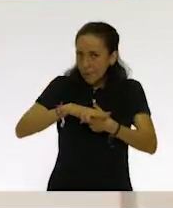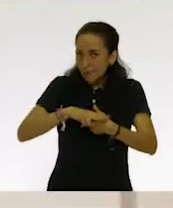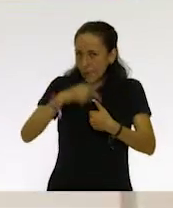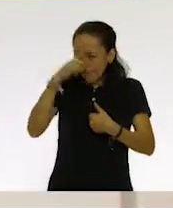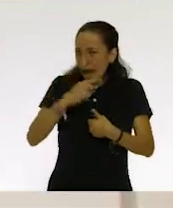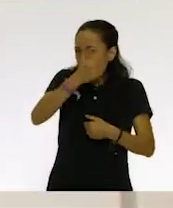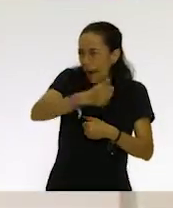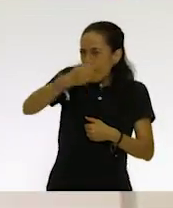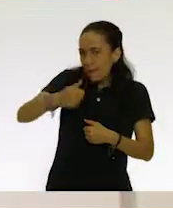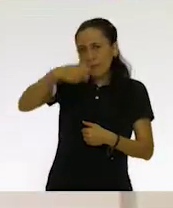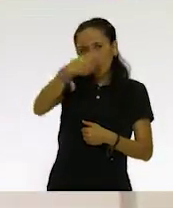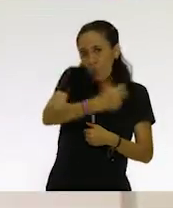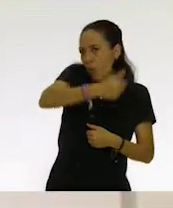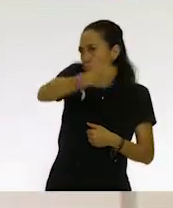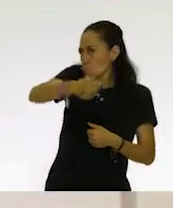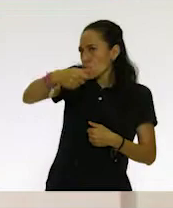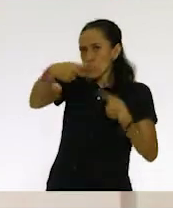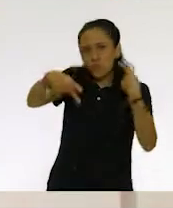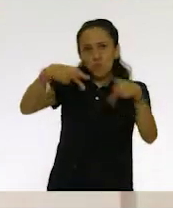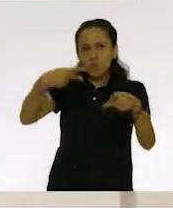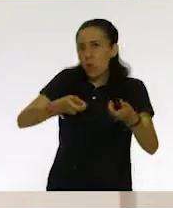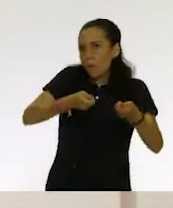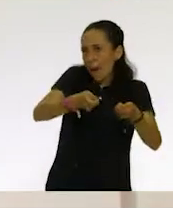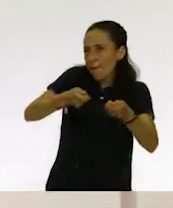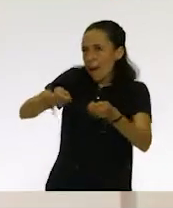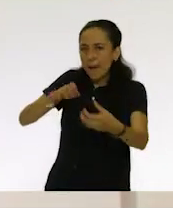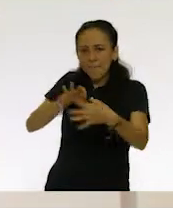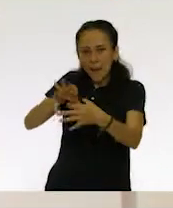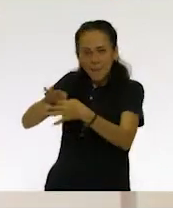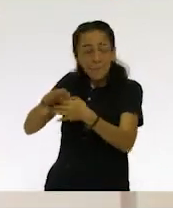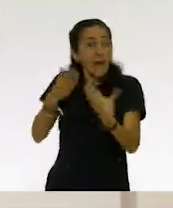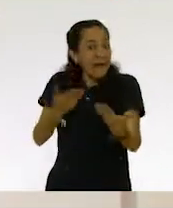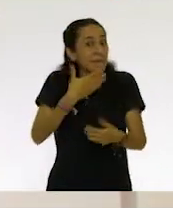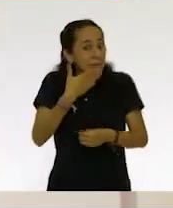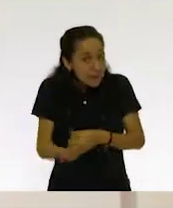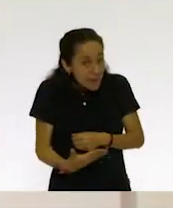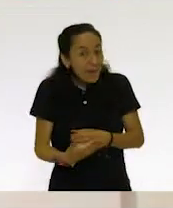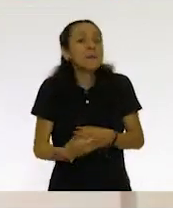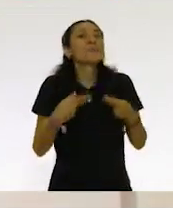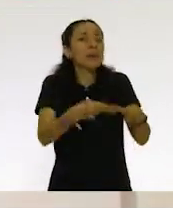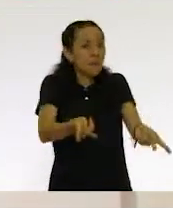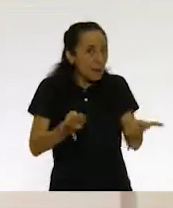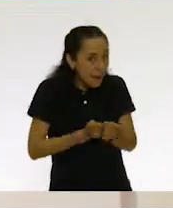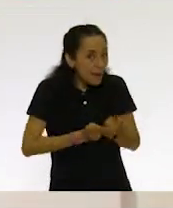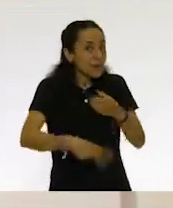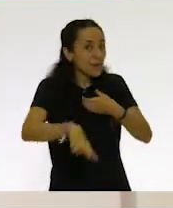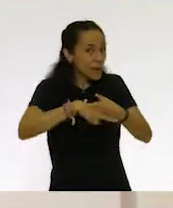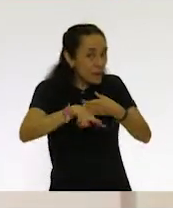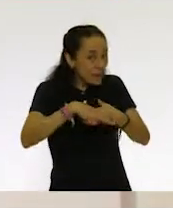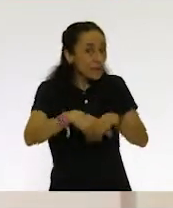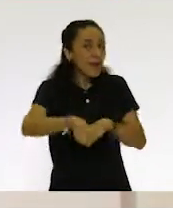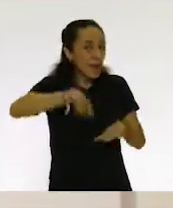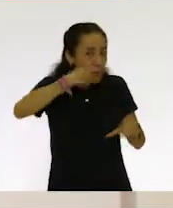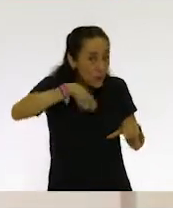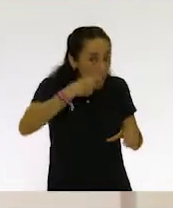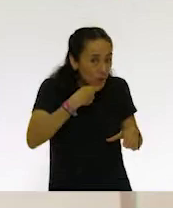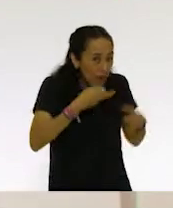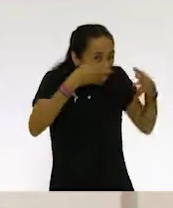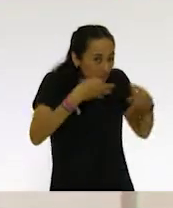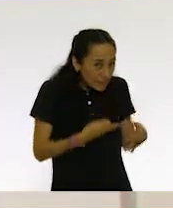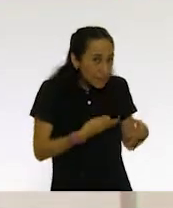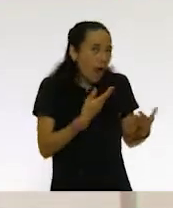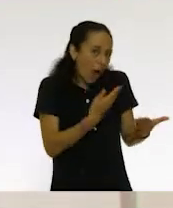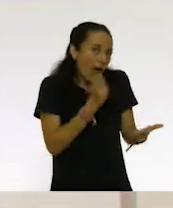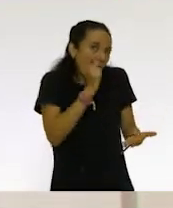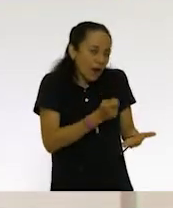Al repartir la misma cantidad de platos, vasos y cucharas, estamos resolviendo un problema numérico. Usaremos